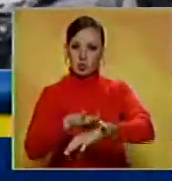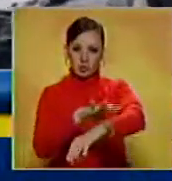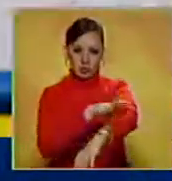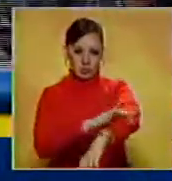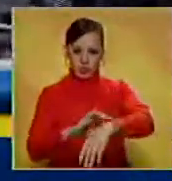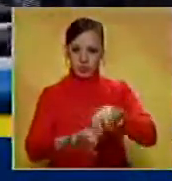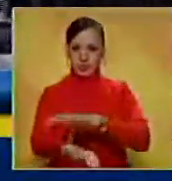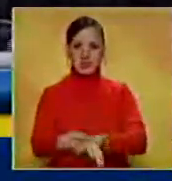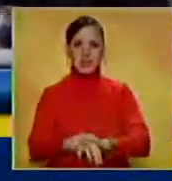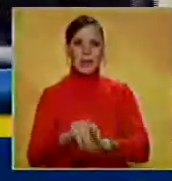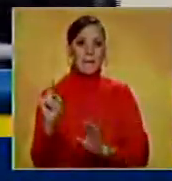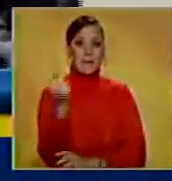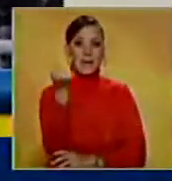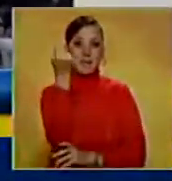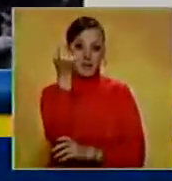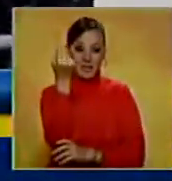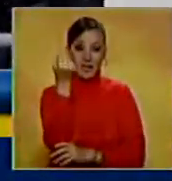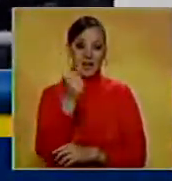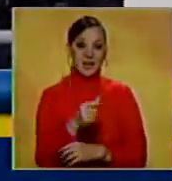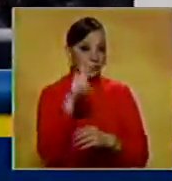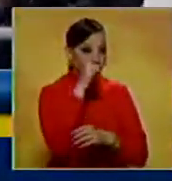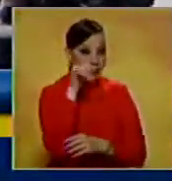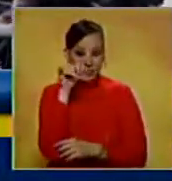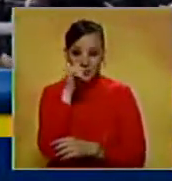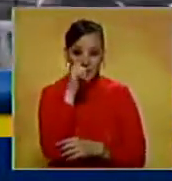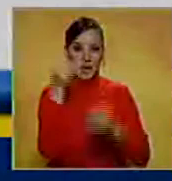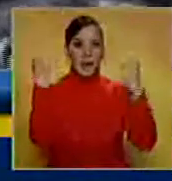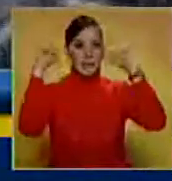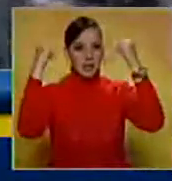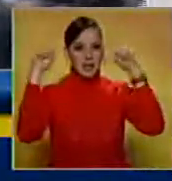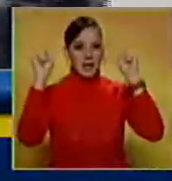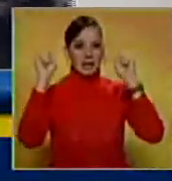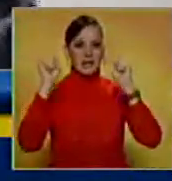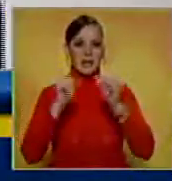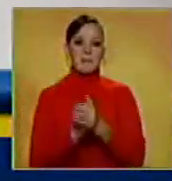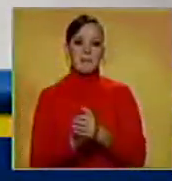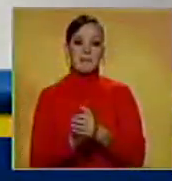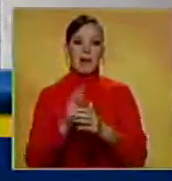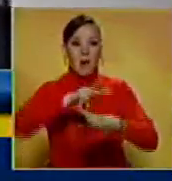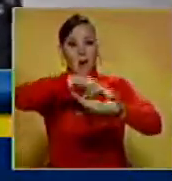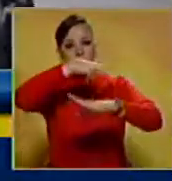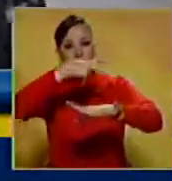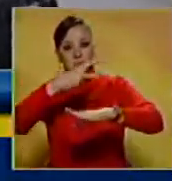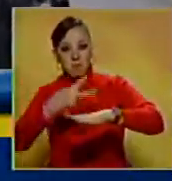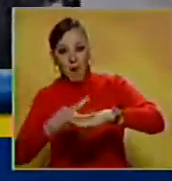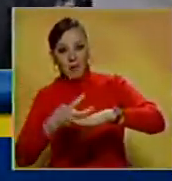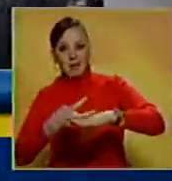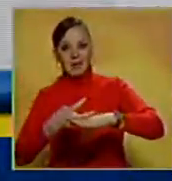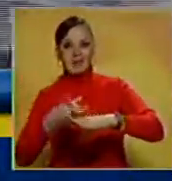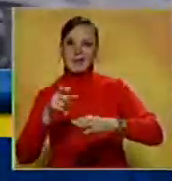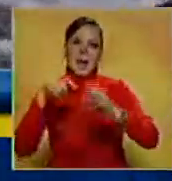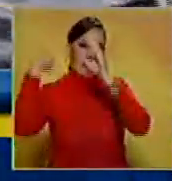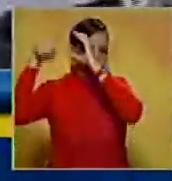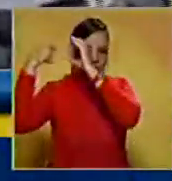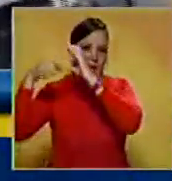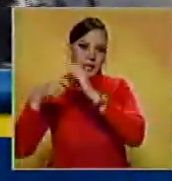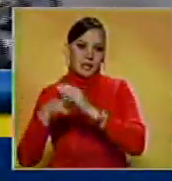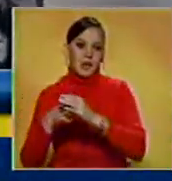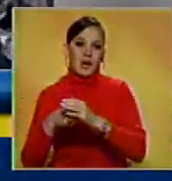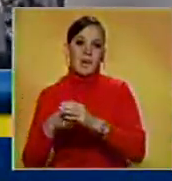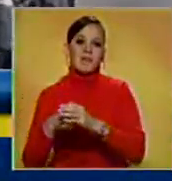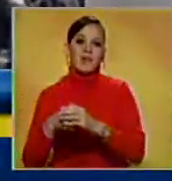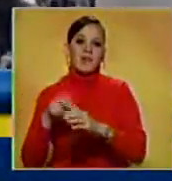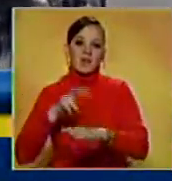por primera vez durante el rodaje de las primeras escenas en Vancouver. La escena dramática se basa en realizar varios saltos sobre